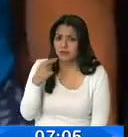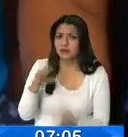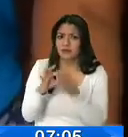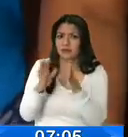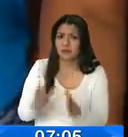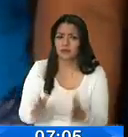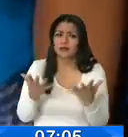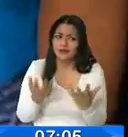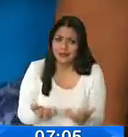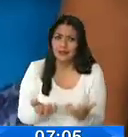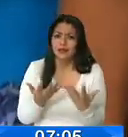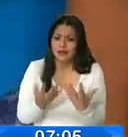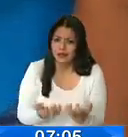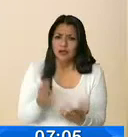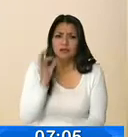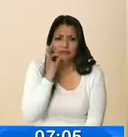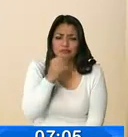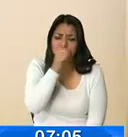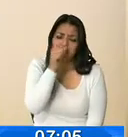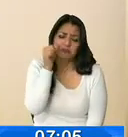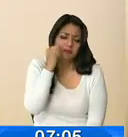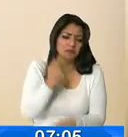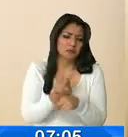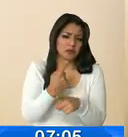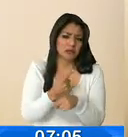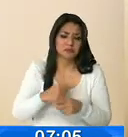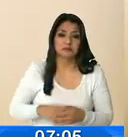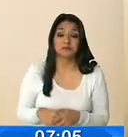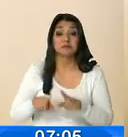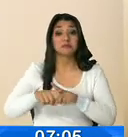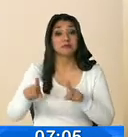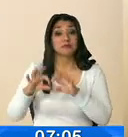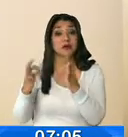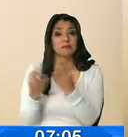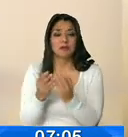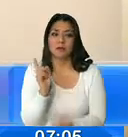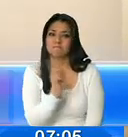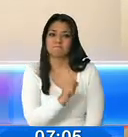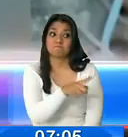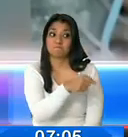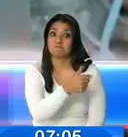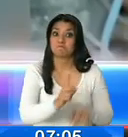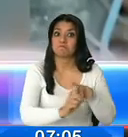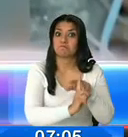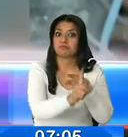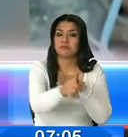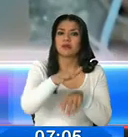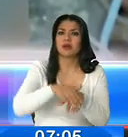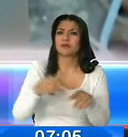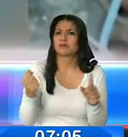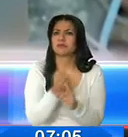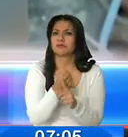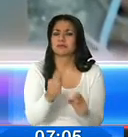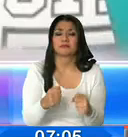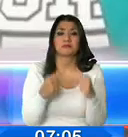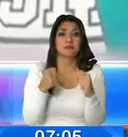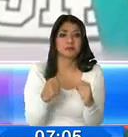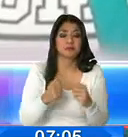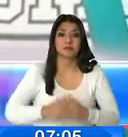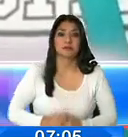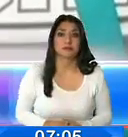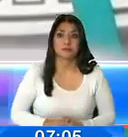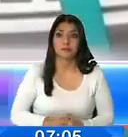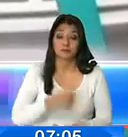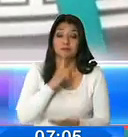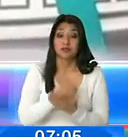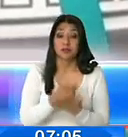estar recuperado, yo quiero consumir. Pero la familia del joven dice que él escapó por los supuestos maltratos que recibía. Es verdad,